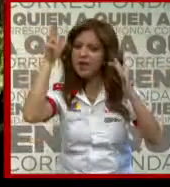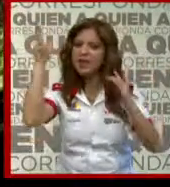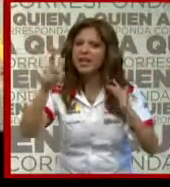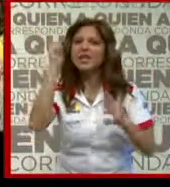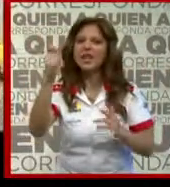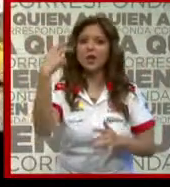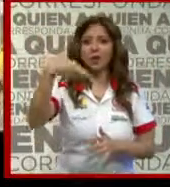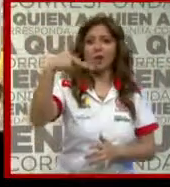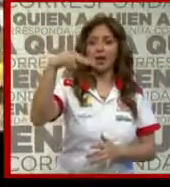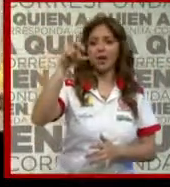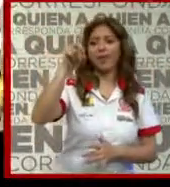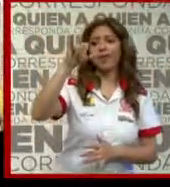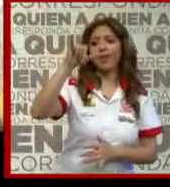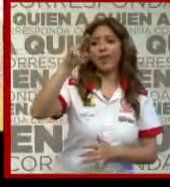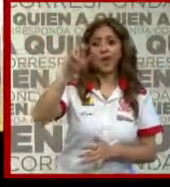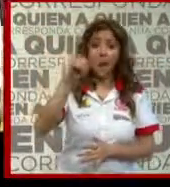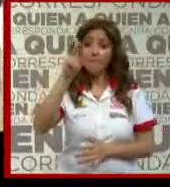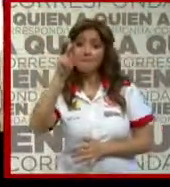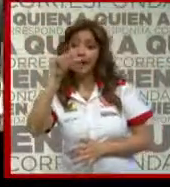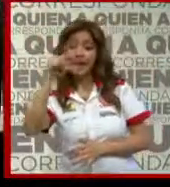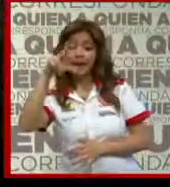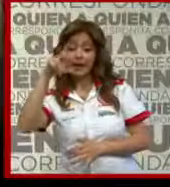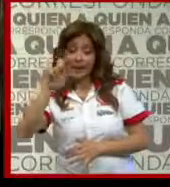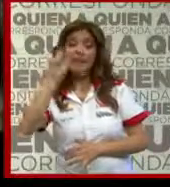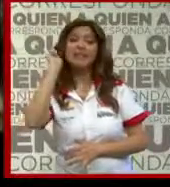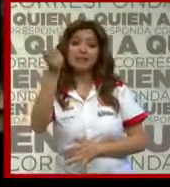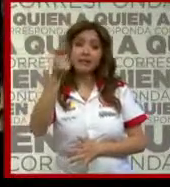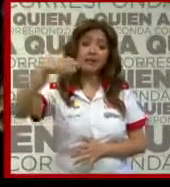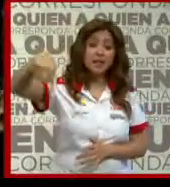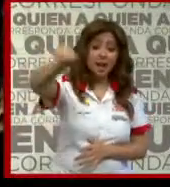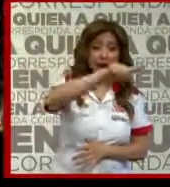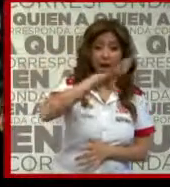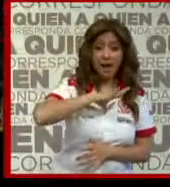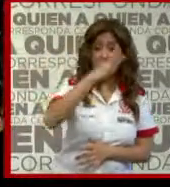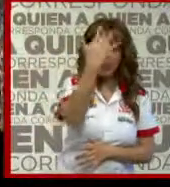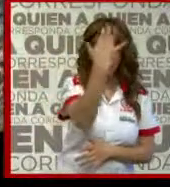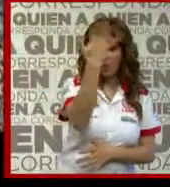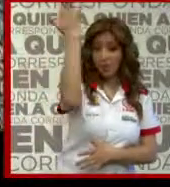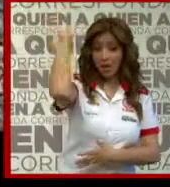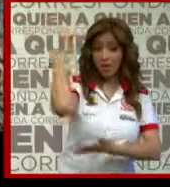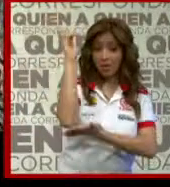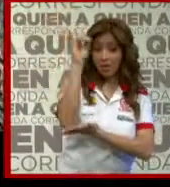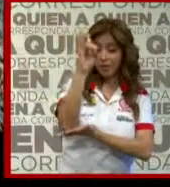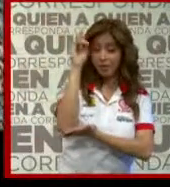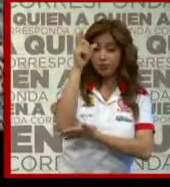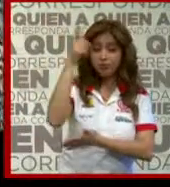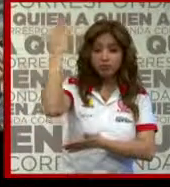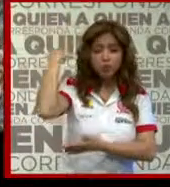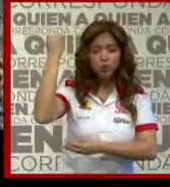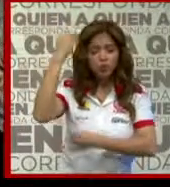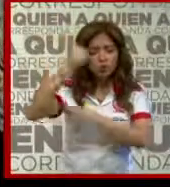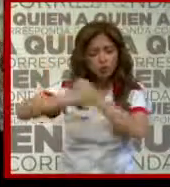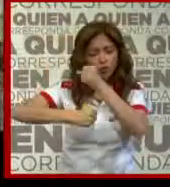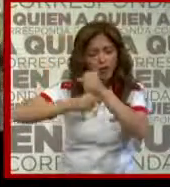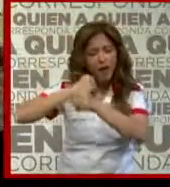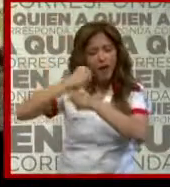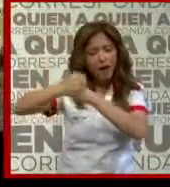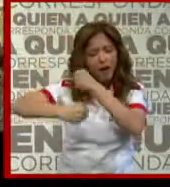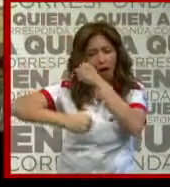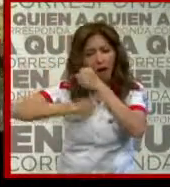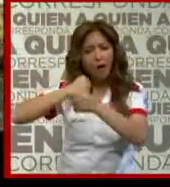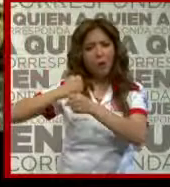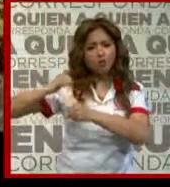Parque. Este espacio temático cuenta con más de 50 dinosaurios que existieron hace muchos millones de años.